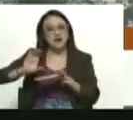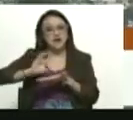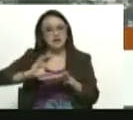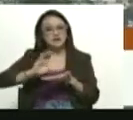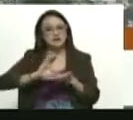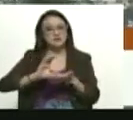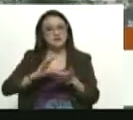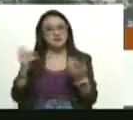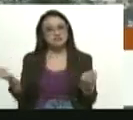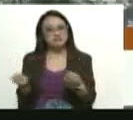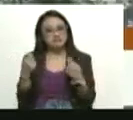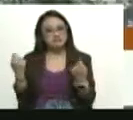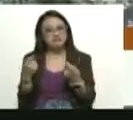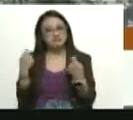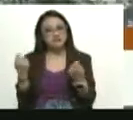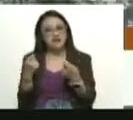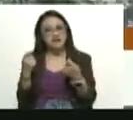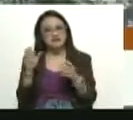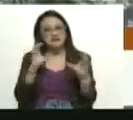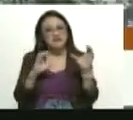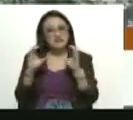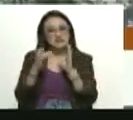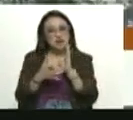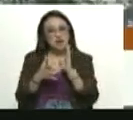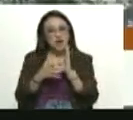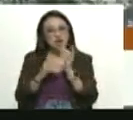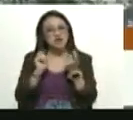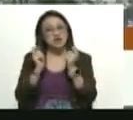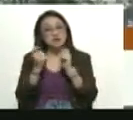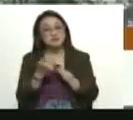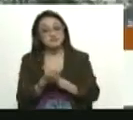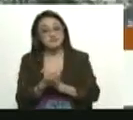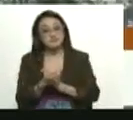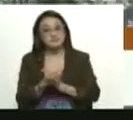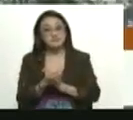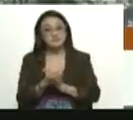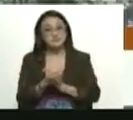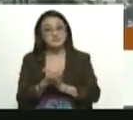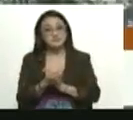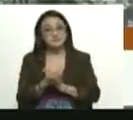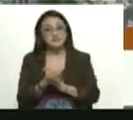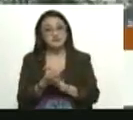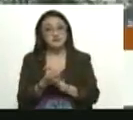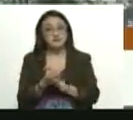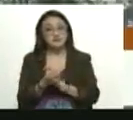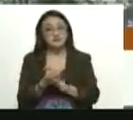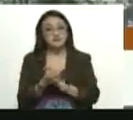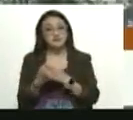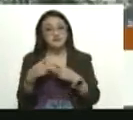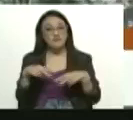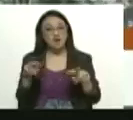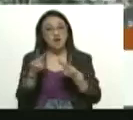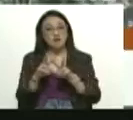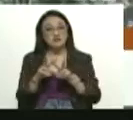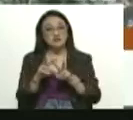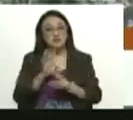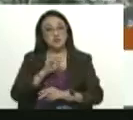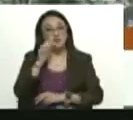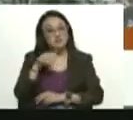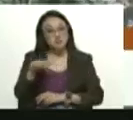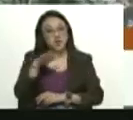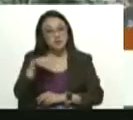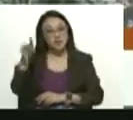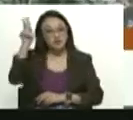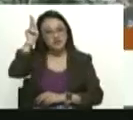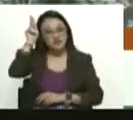de la ciencia, tecnología e innovación, del estímulo a la socio-bioeconomía y de la valorización de los pueblos